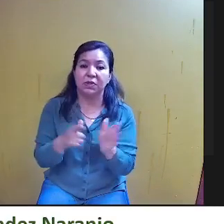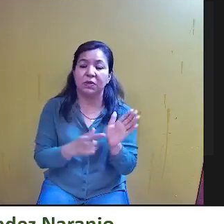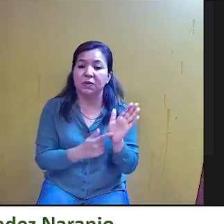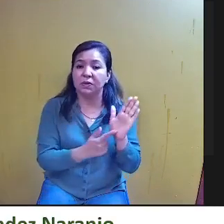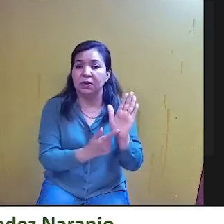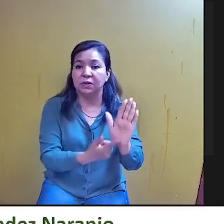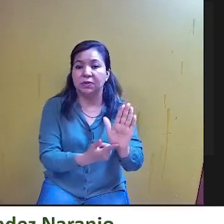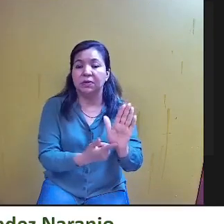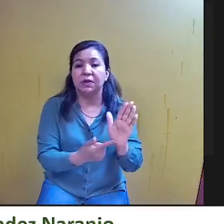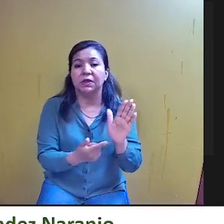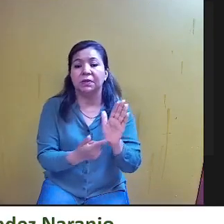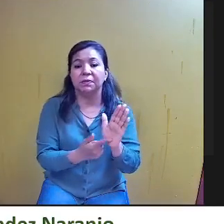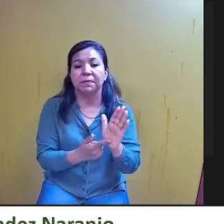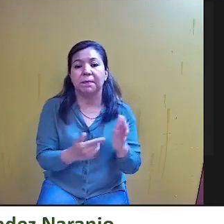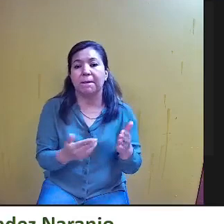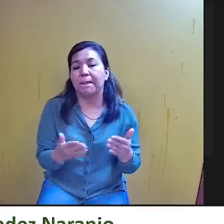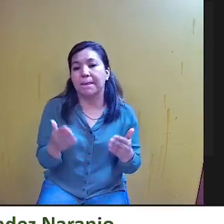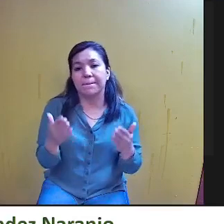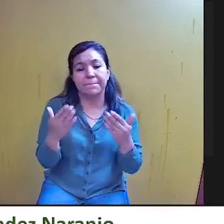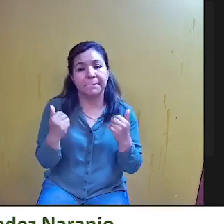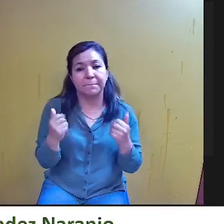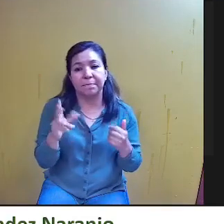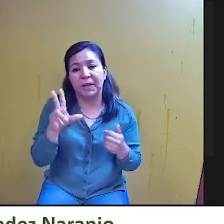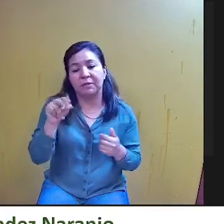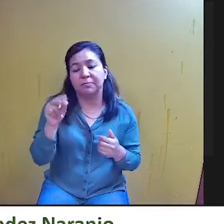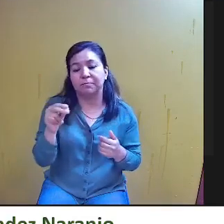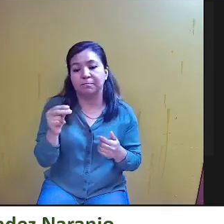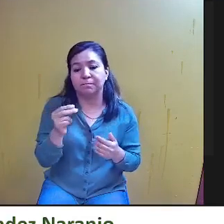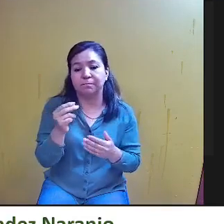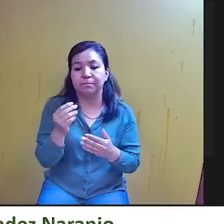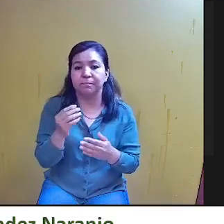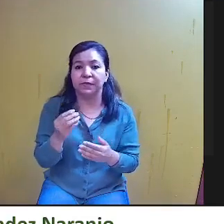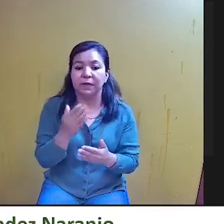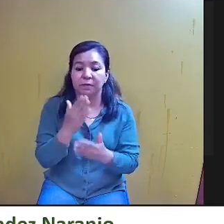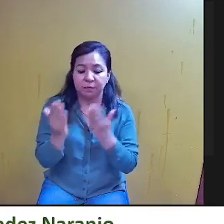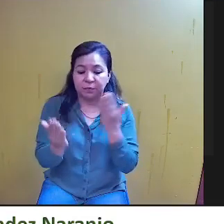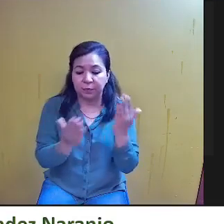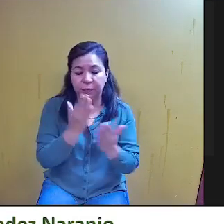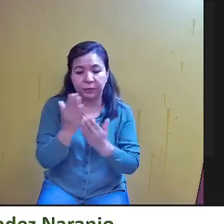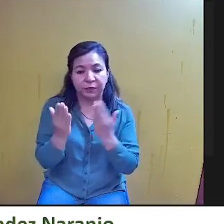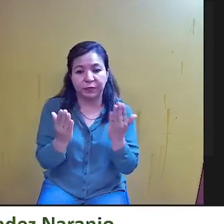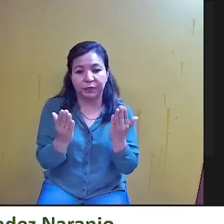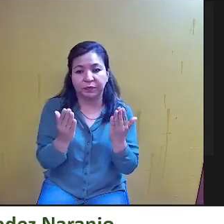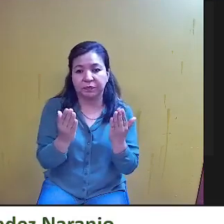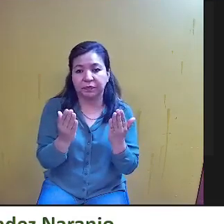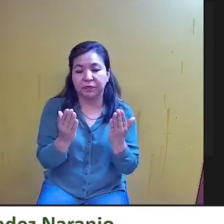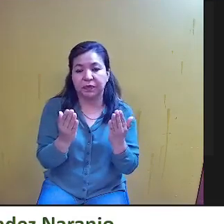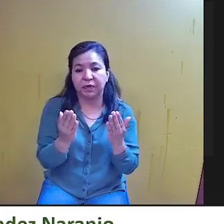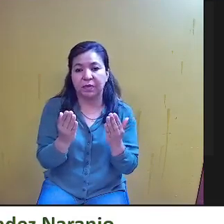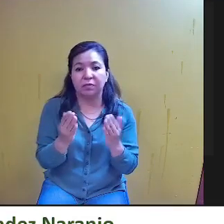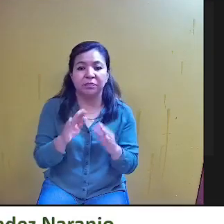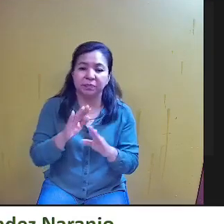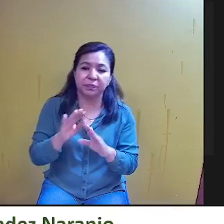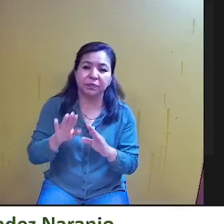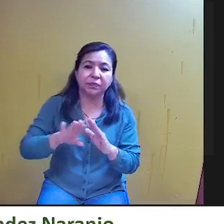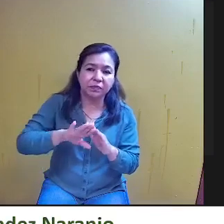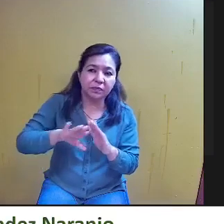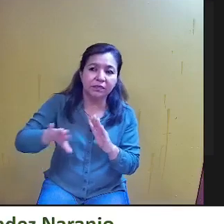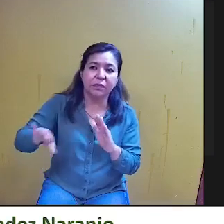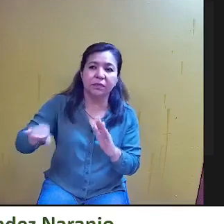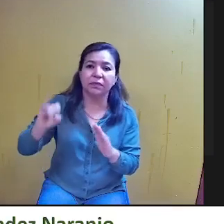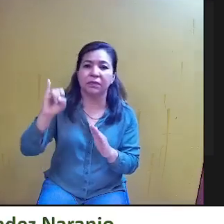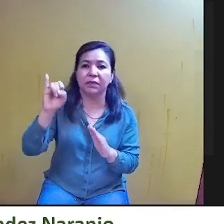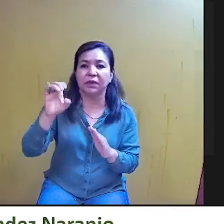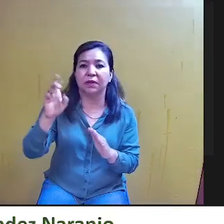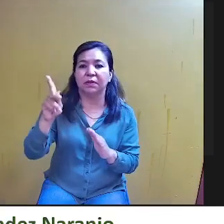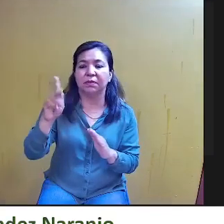electoral, no era posible que mediante interpretación lo impidiera el Consejo General del IEPC. Lo anterior, sin que tampoco pudiera